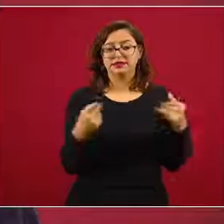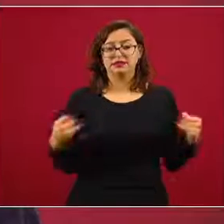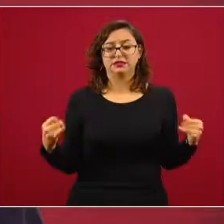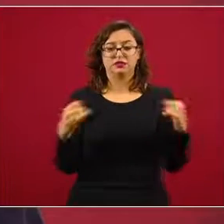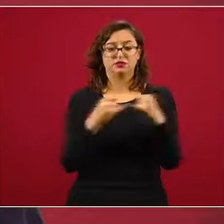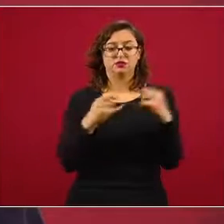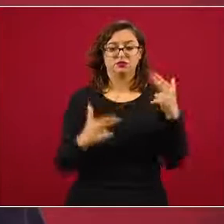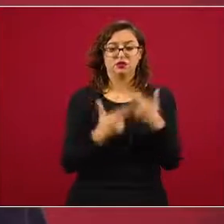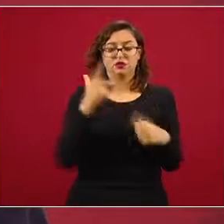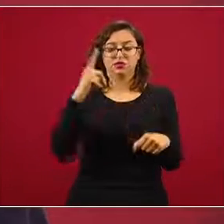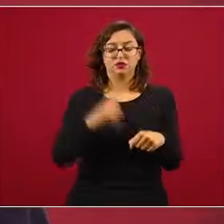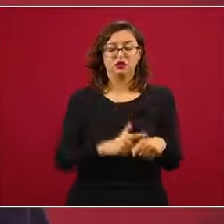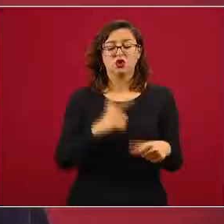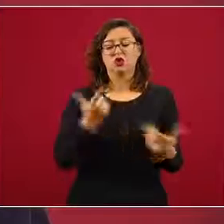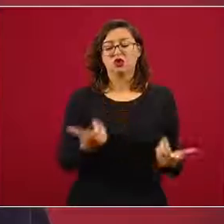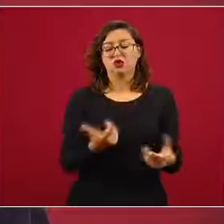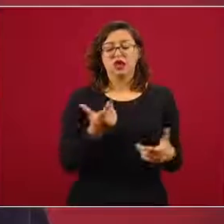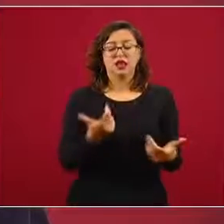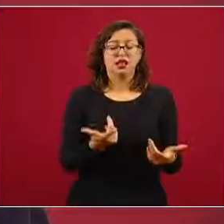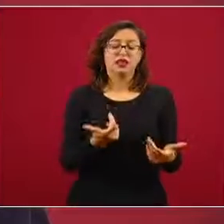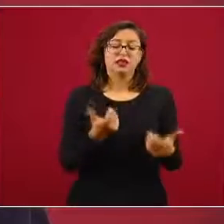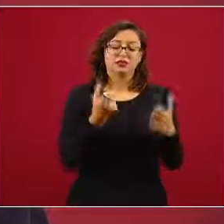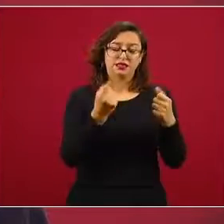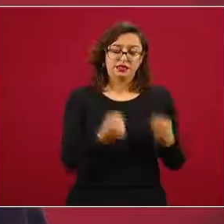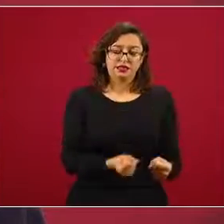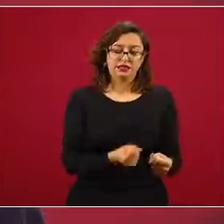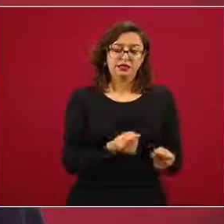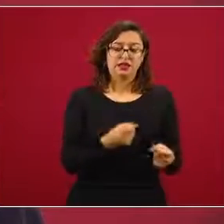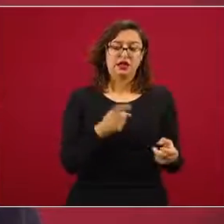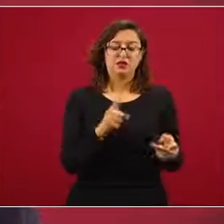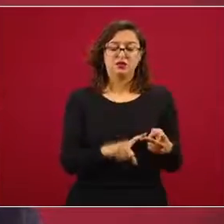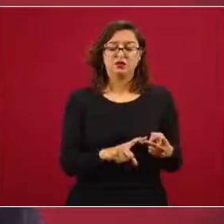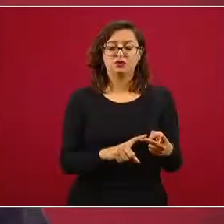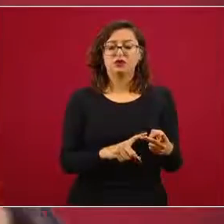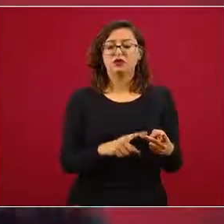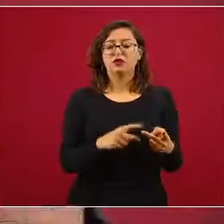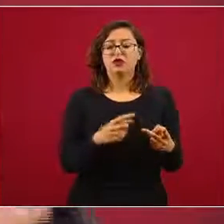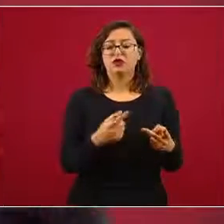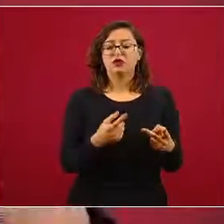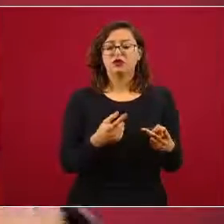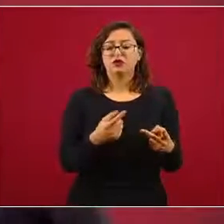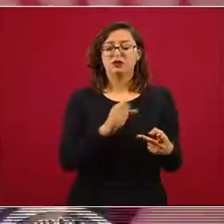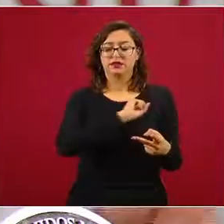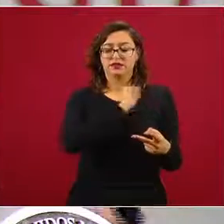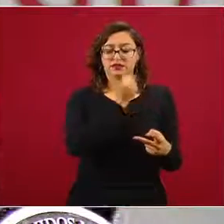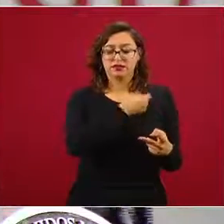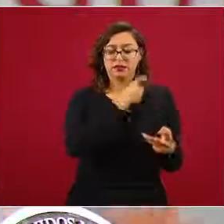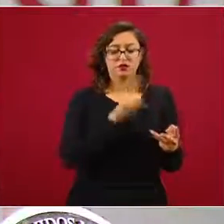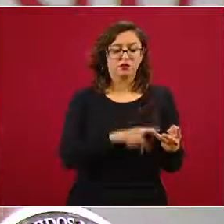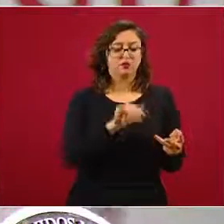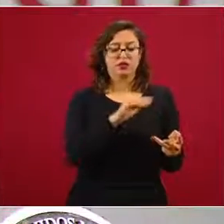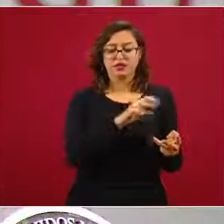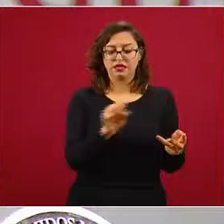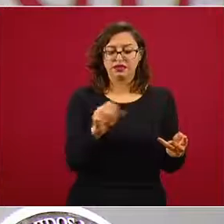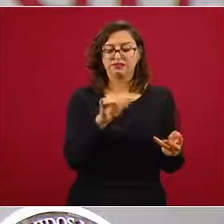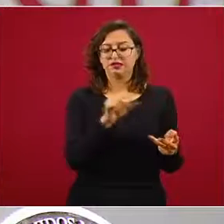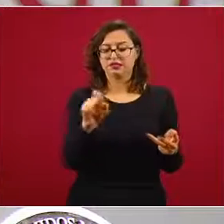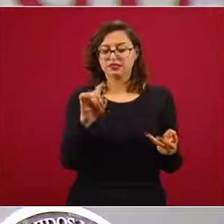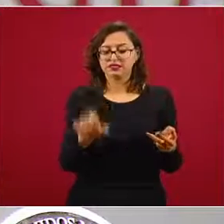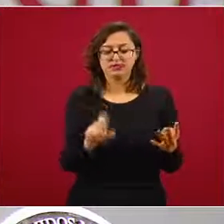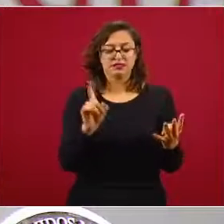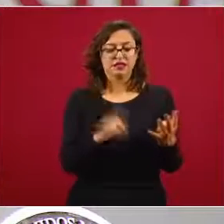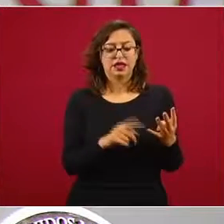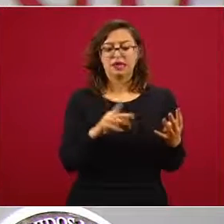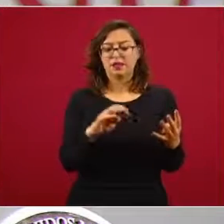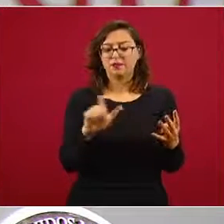salud, seguridad social y asistencia, el IMSS, el ISSSTE, los servicios de Pemex, los servicios